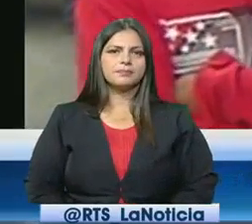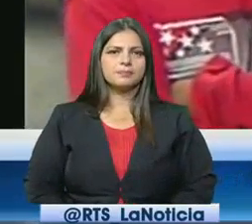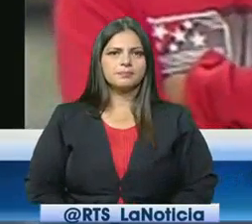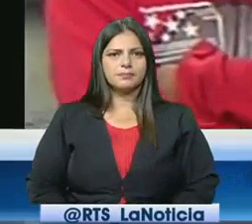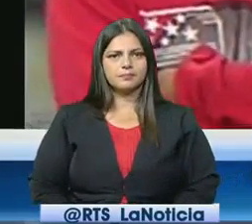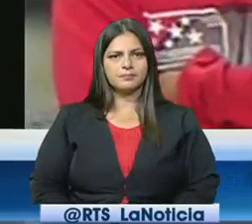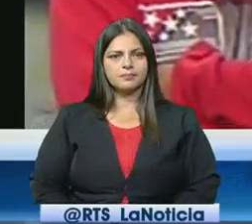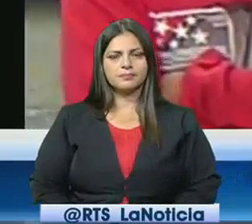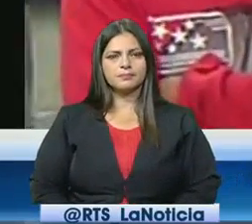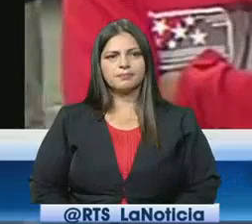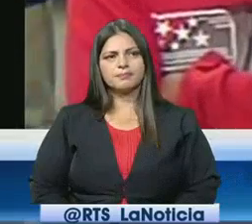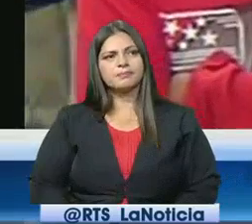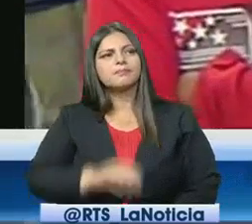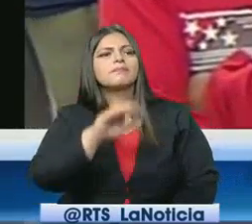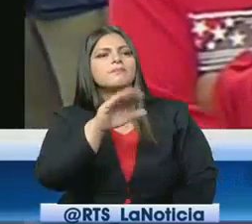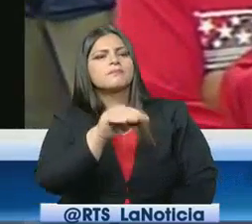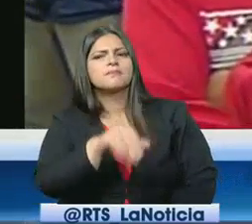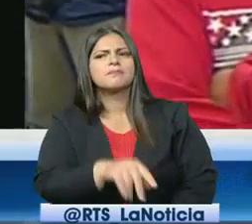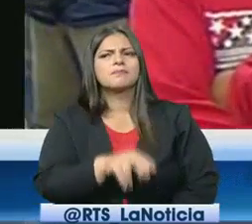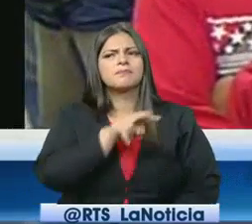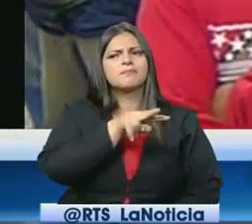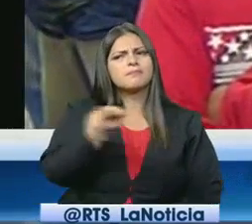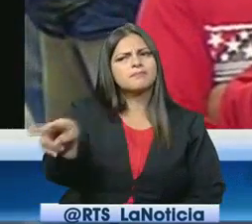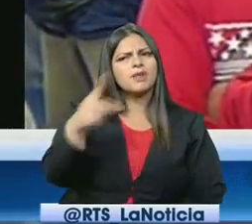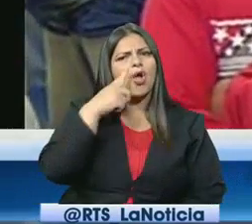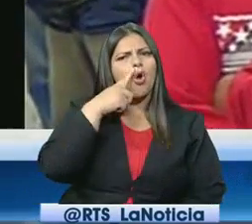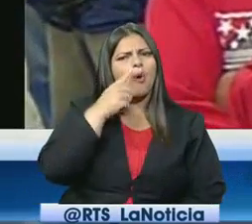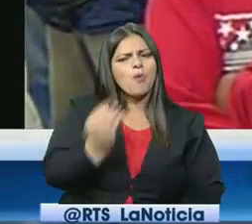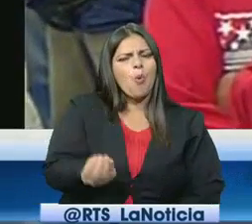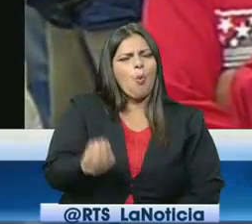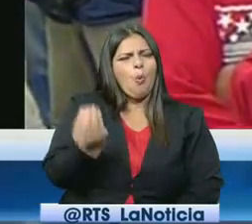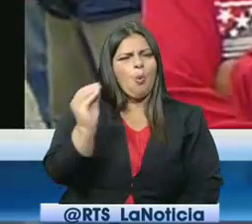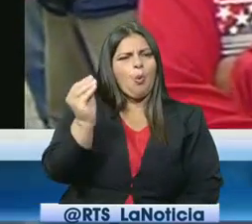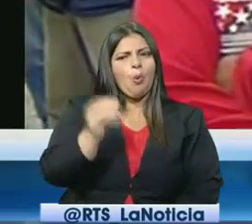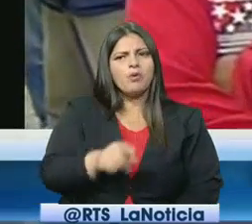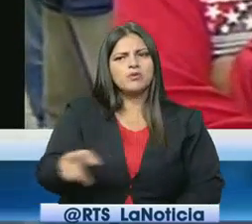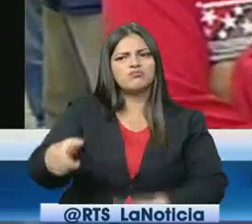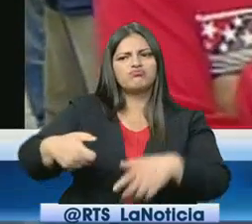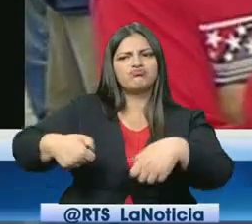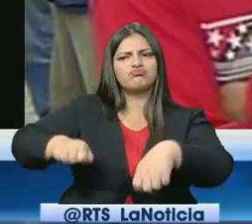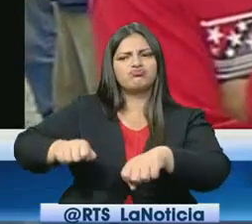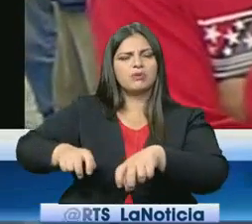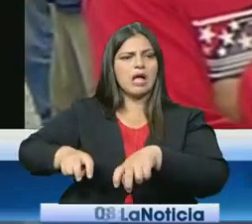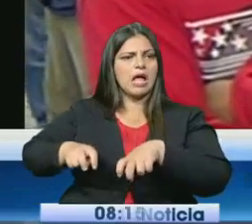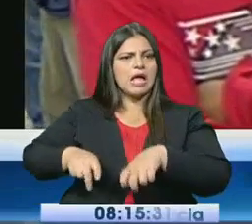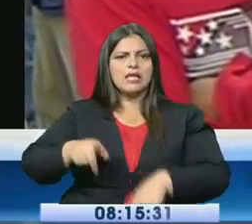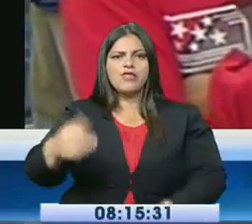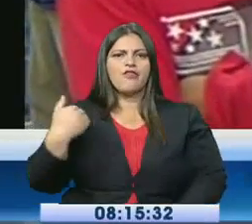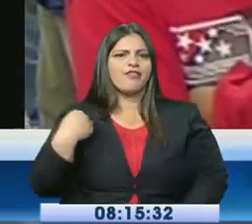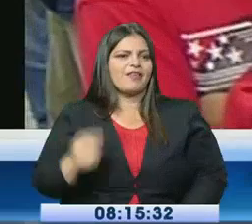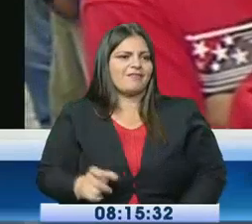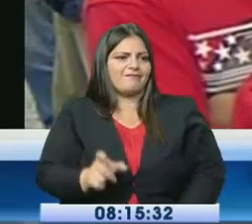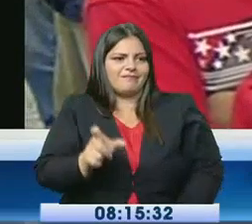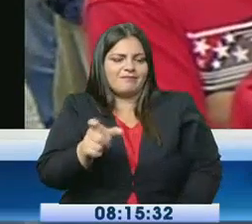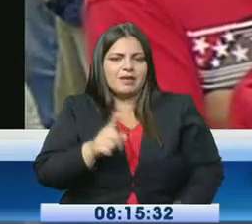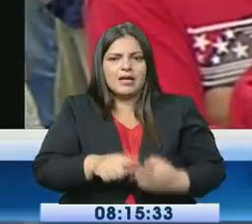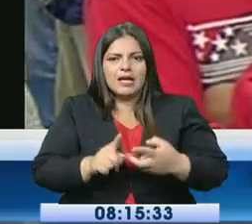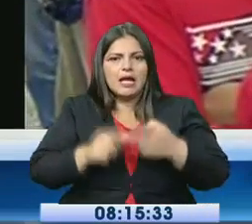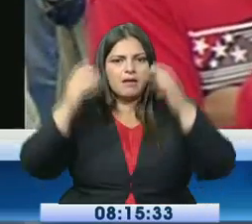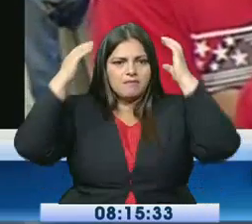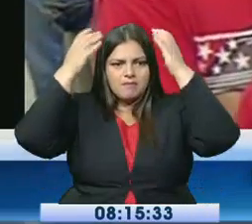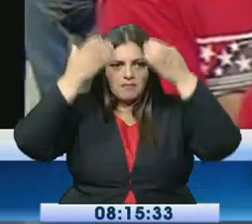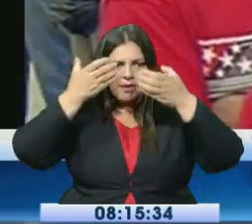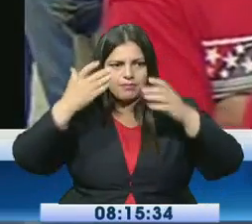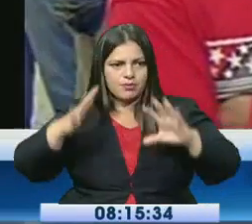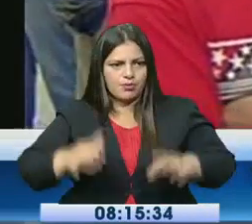un alto a estos muchachos que los hacen quedar mal a ustedes? Pero eso les toca a la autoridad. A la ATM le toca eso. Ustedes no pueden hacer